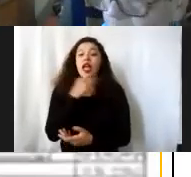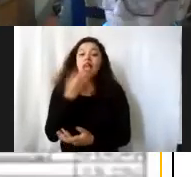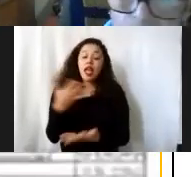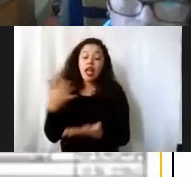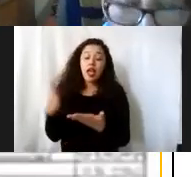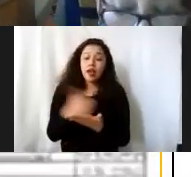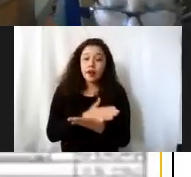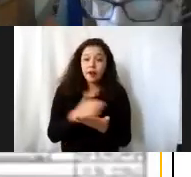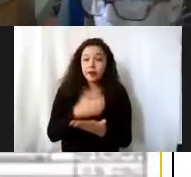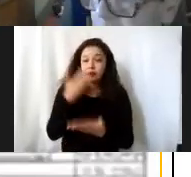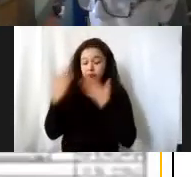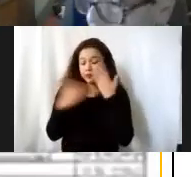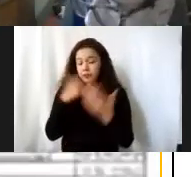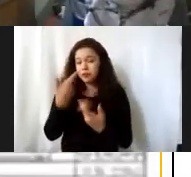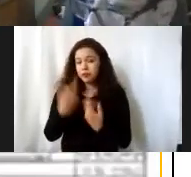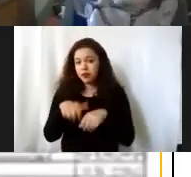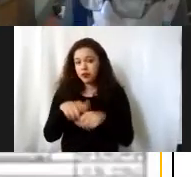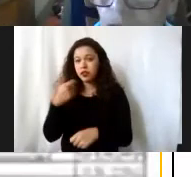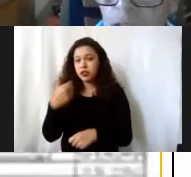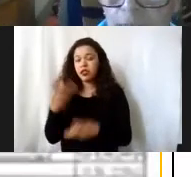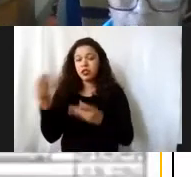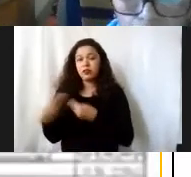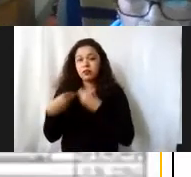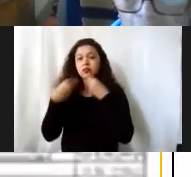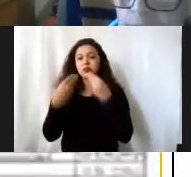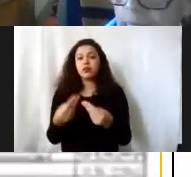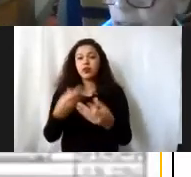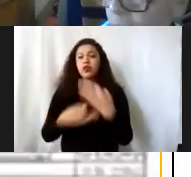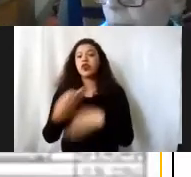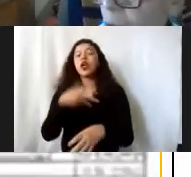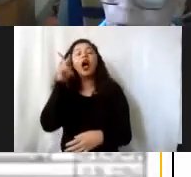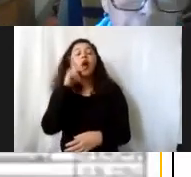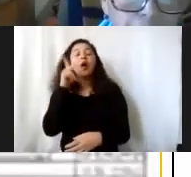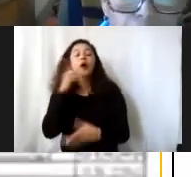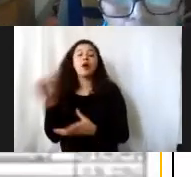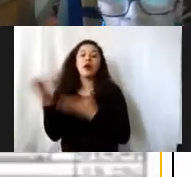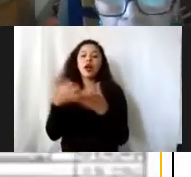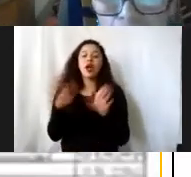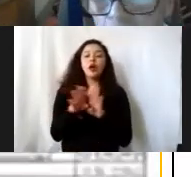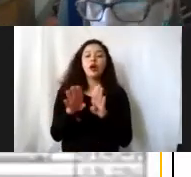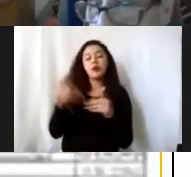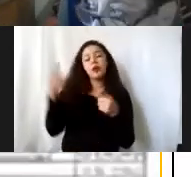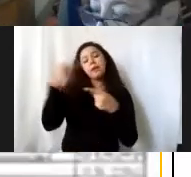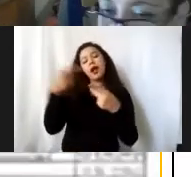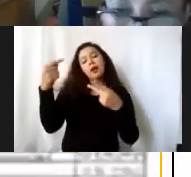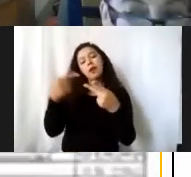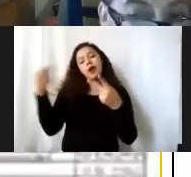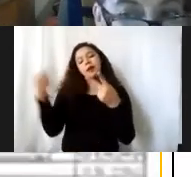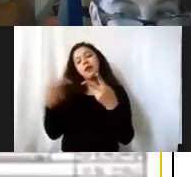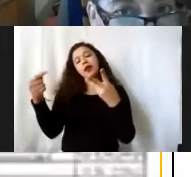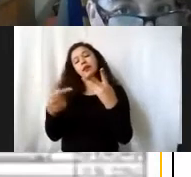los estudios socioeconómicos van entregados con todas las evidencias, ¿cómo? Y ponen una serie